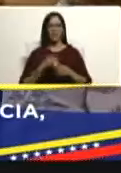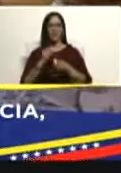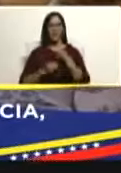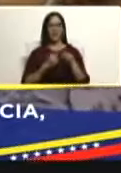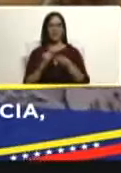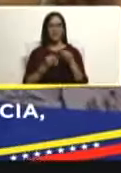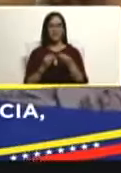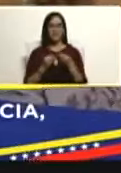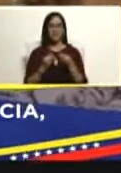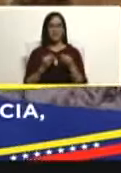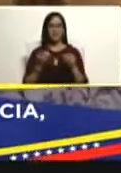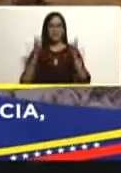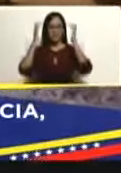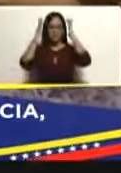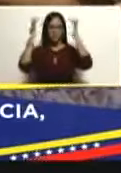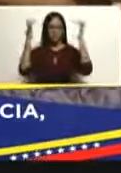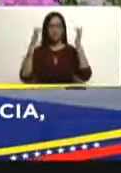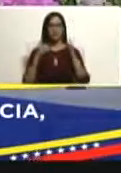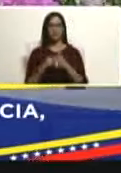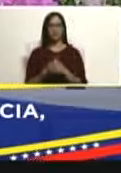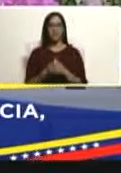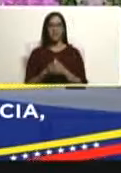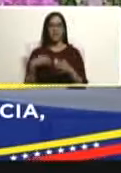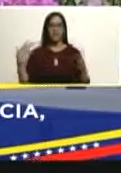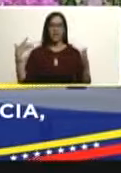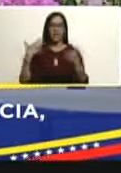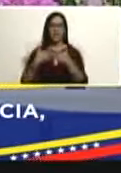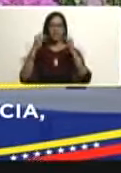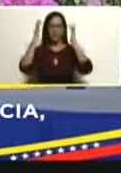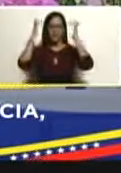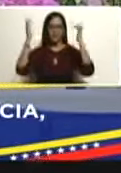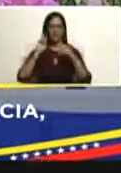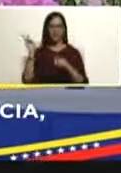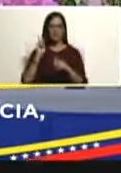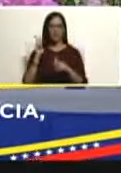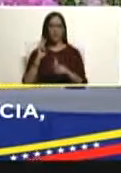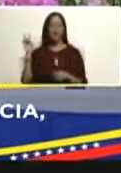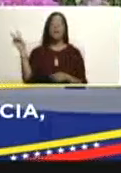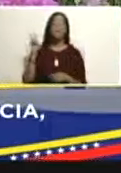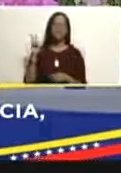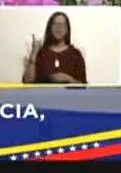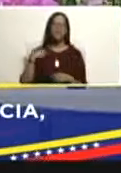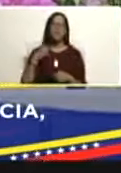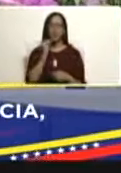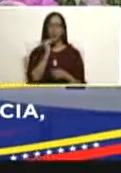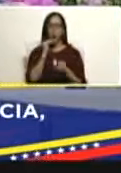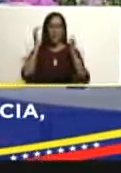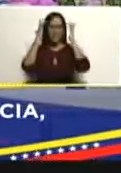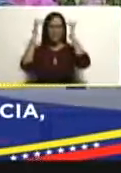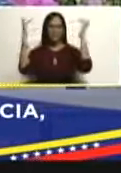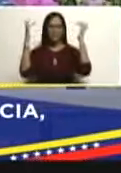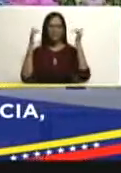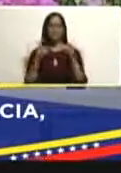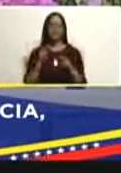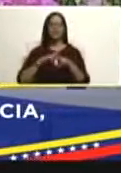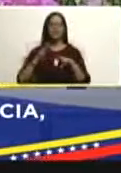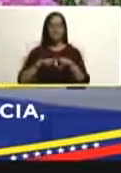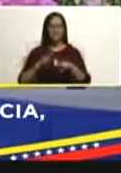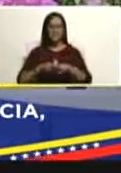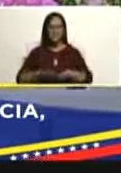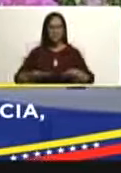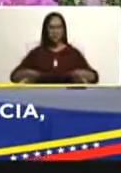genios. Es la generación genial de Venezuela. Venezuela tiene una generación genial en sus niños y